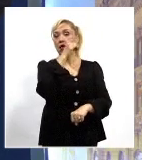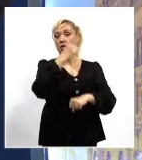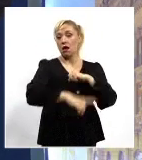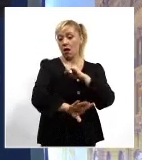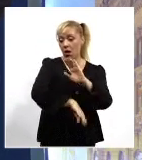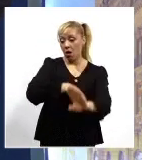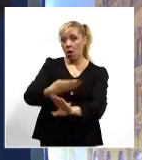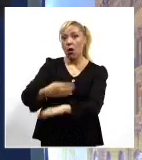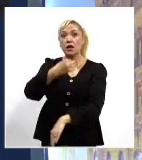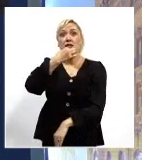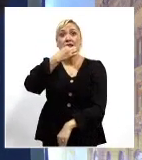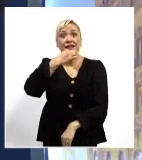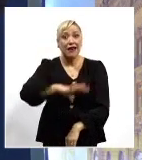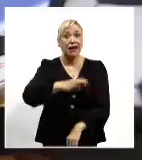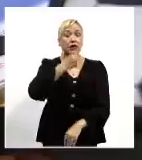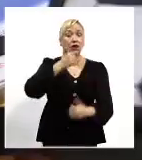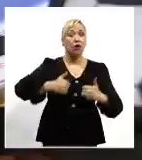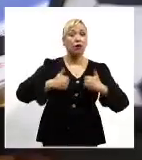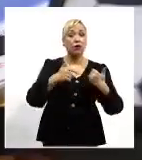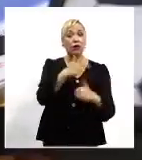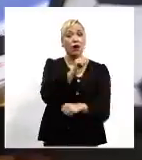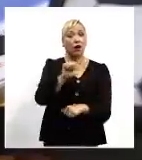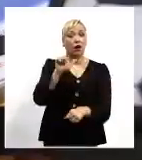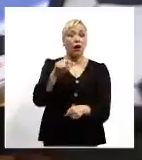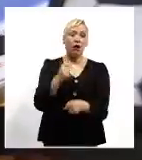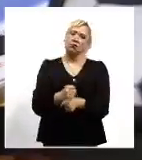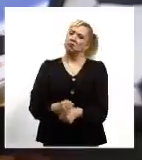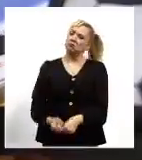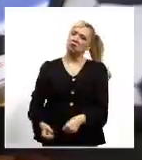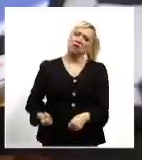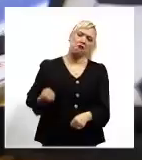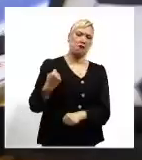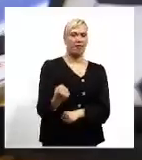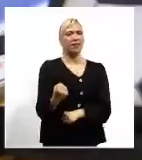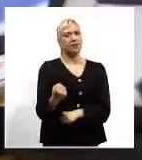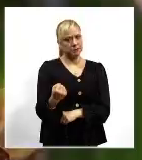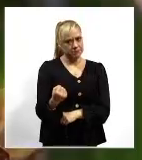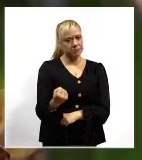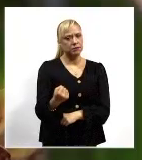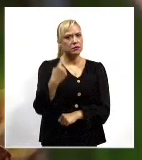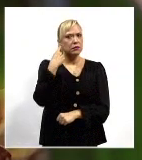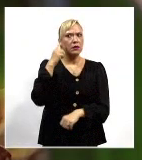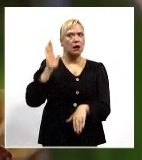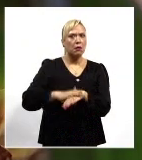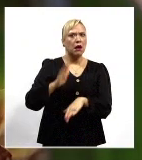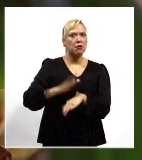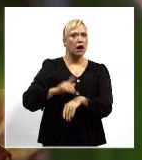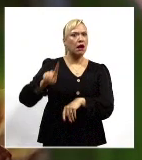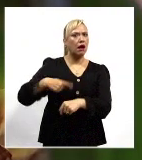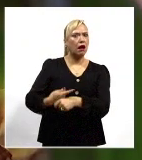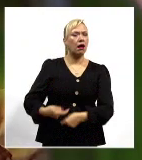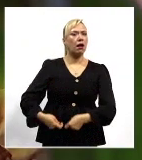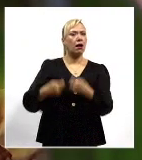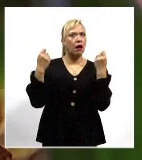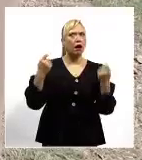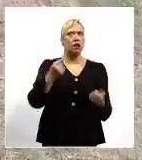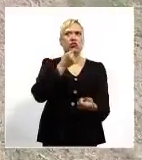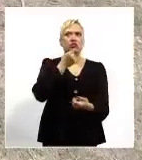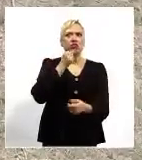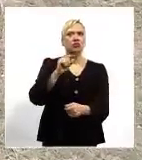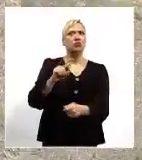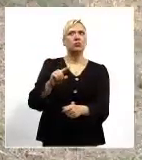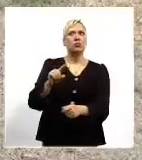niñas, niños y adolescentes. Ante el incremento de la violencia sexual contra los niños en México, los